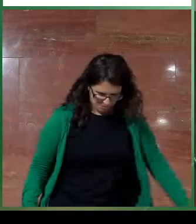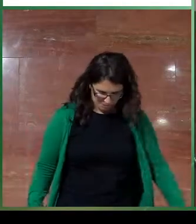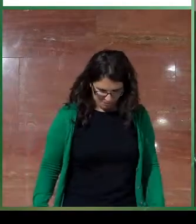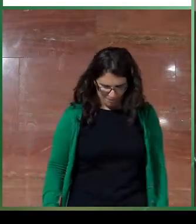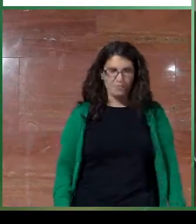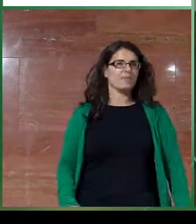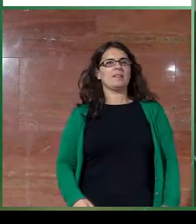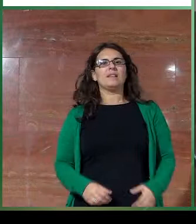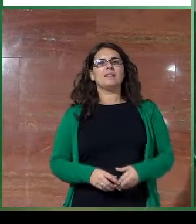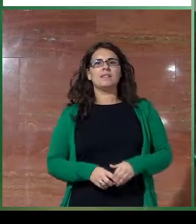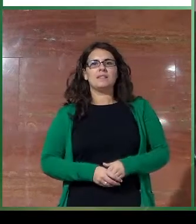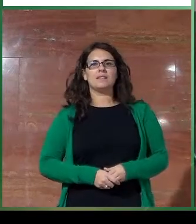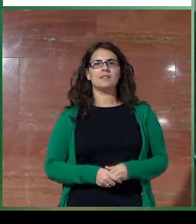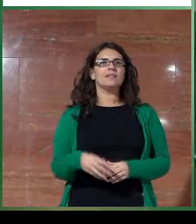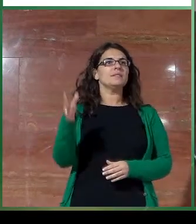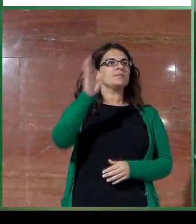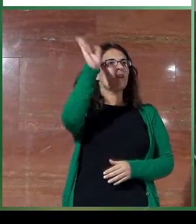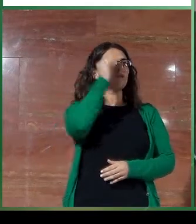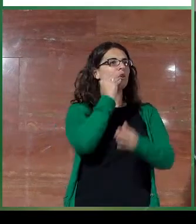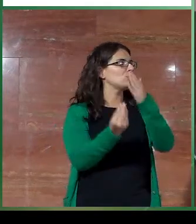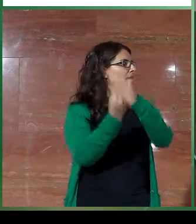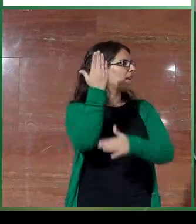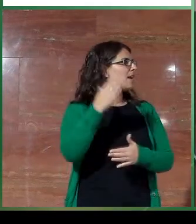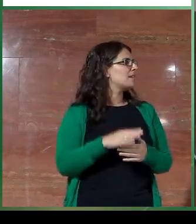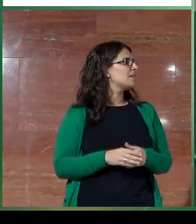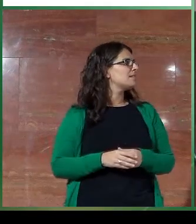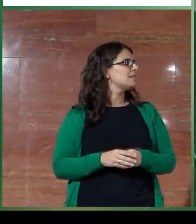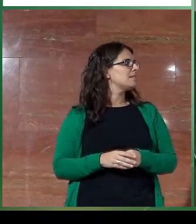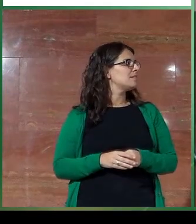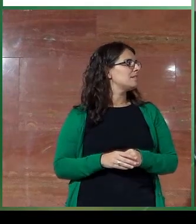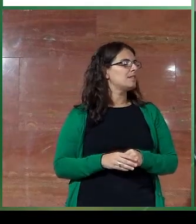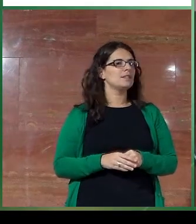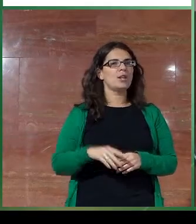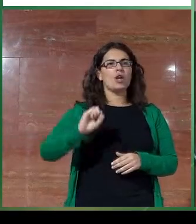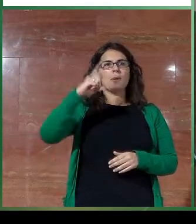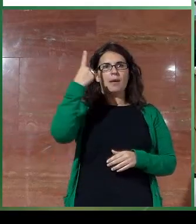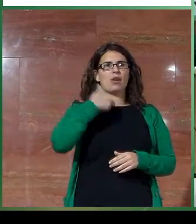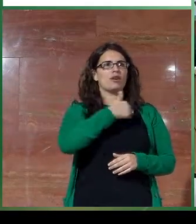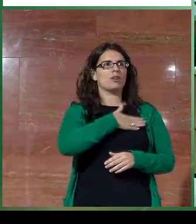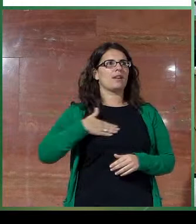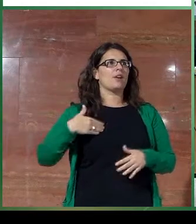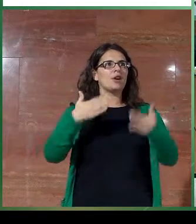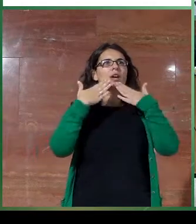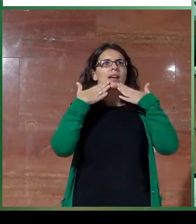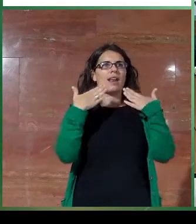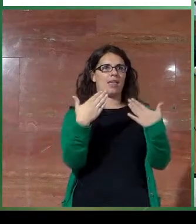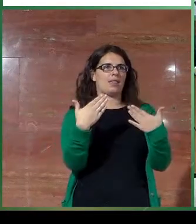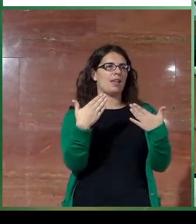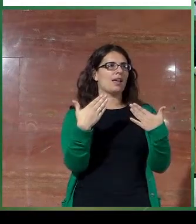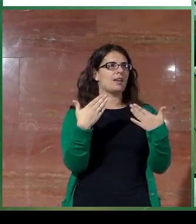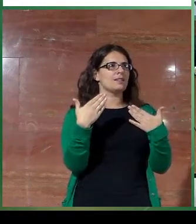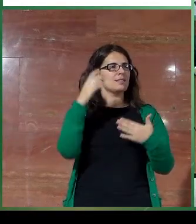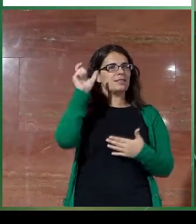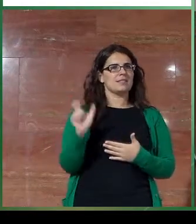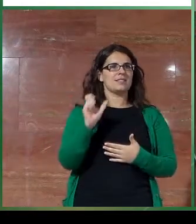Sí. Bueno, buenos días. Antes de nada, quiero dar las gracias a